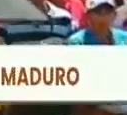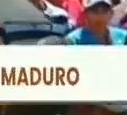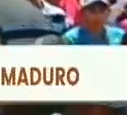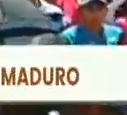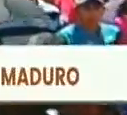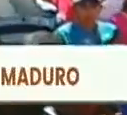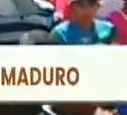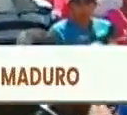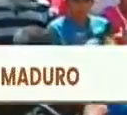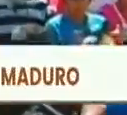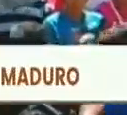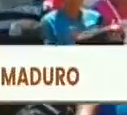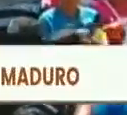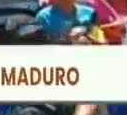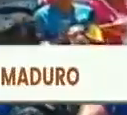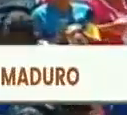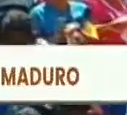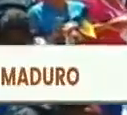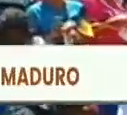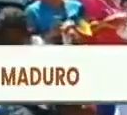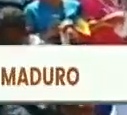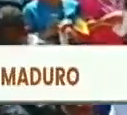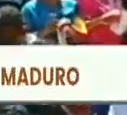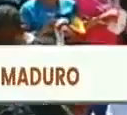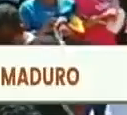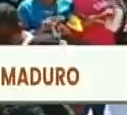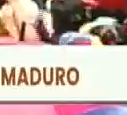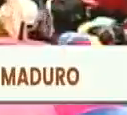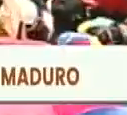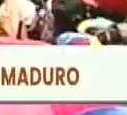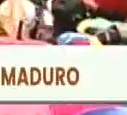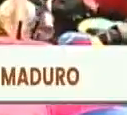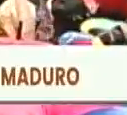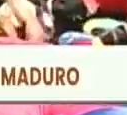No, que teníamos la vez pasada en... ¿Dónde era?